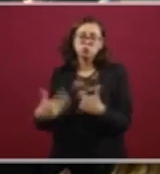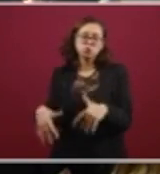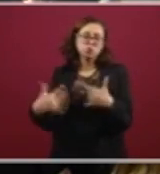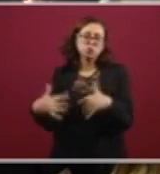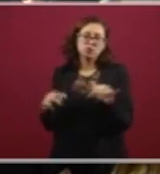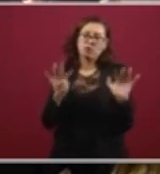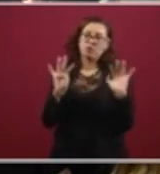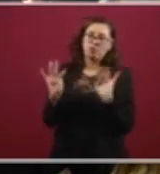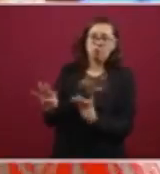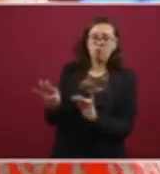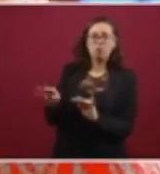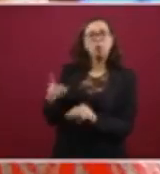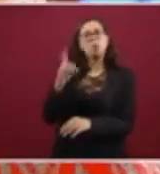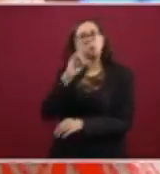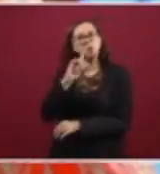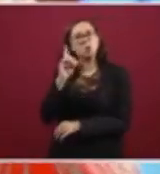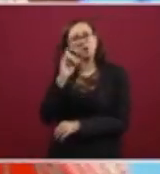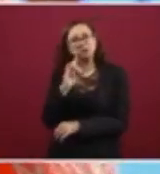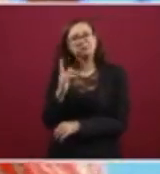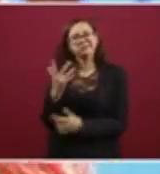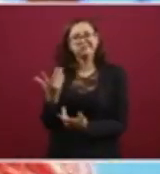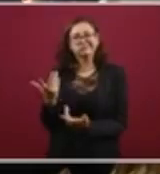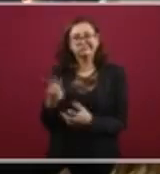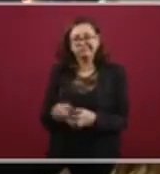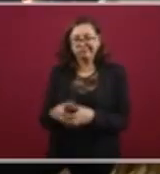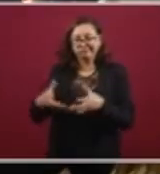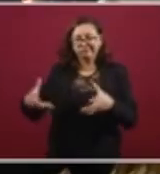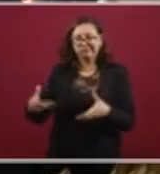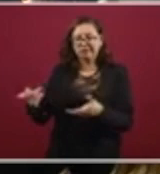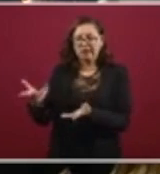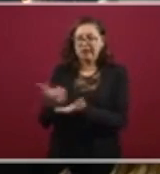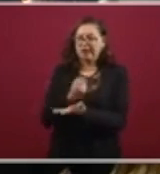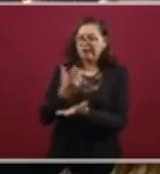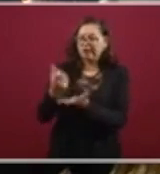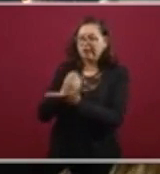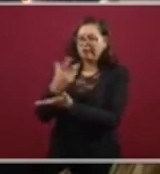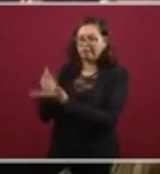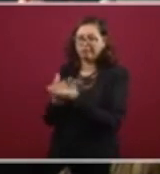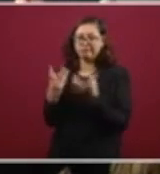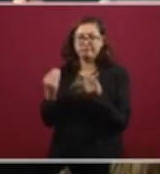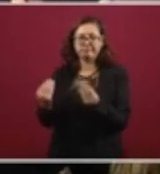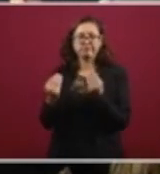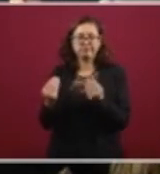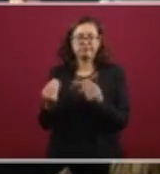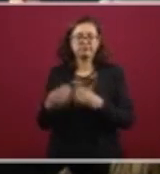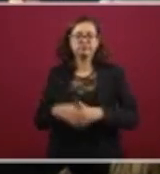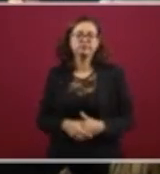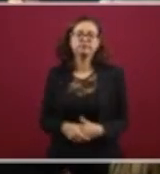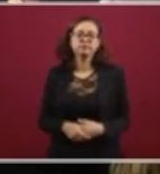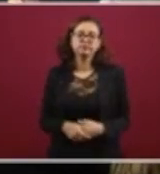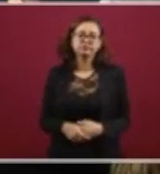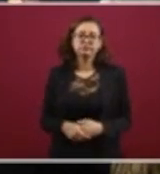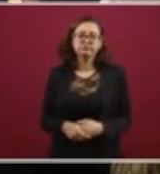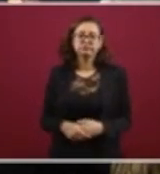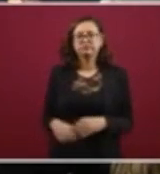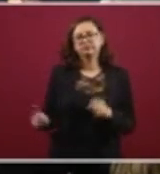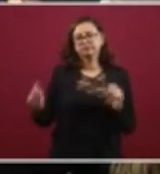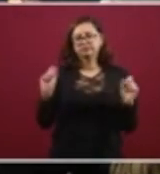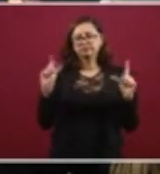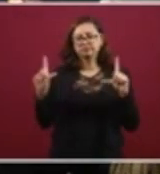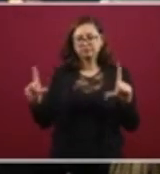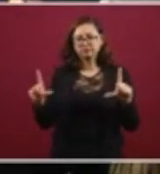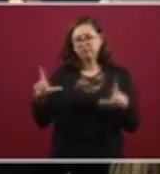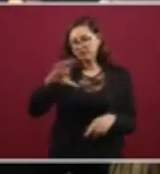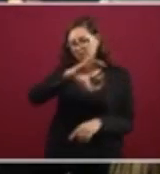protagonismo que resalta y que bueno se refleja también en Numeralia. Pasamos al siguiente. Bueno, y aquí vemos a las medallas de oro, todos quienes